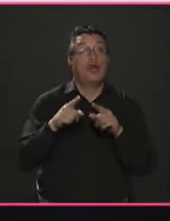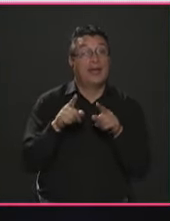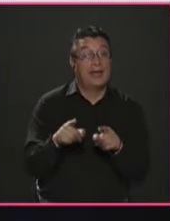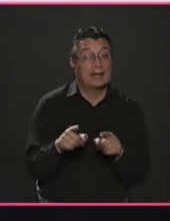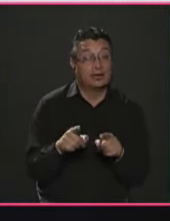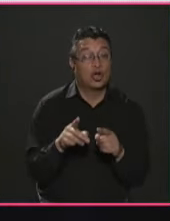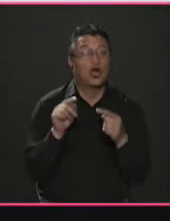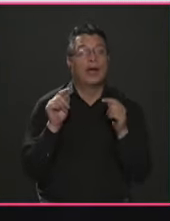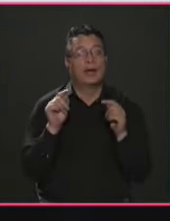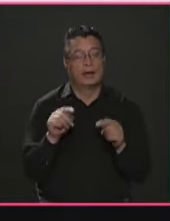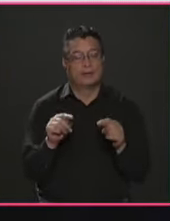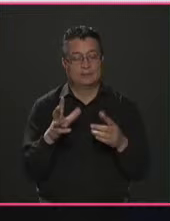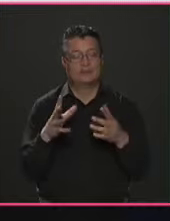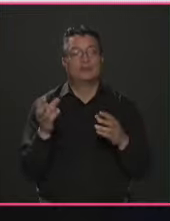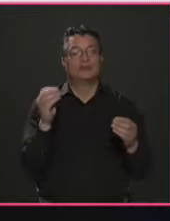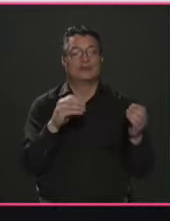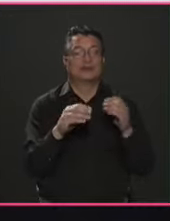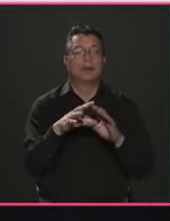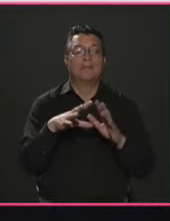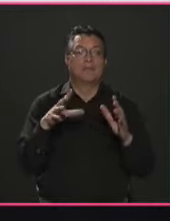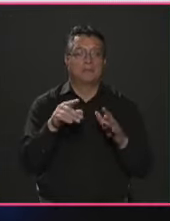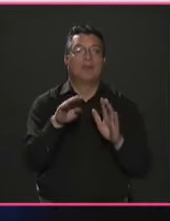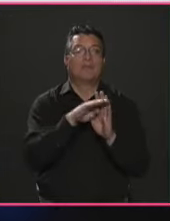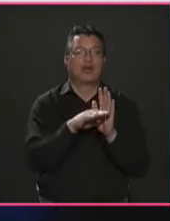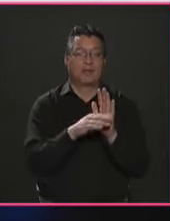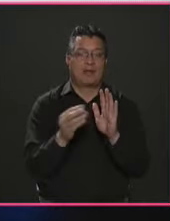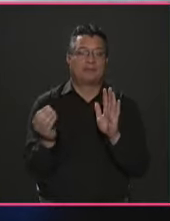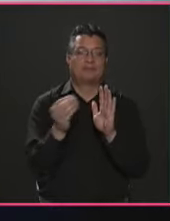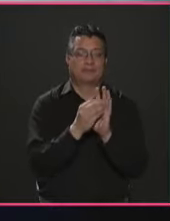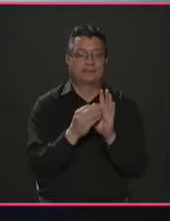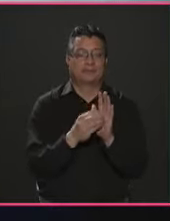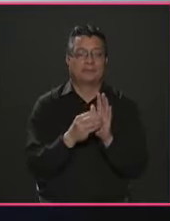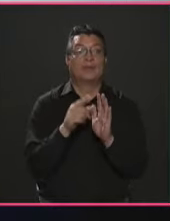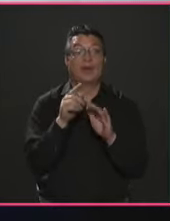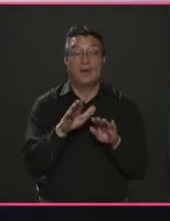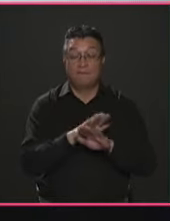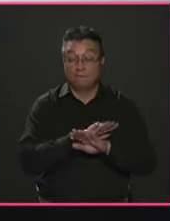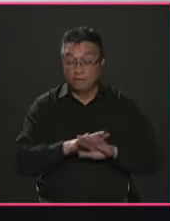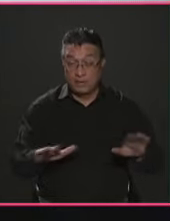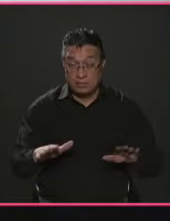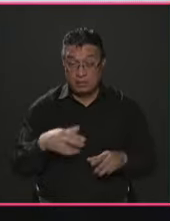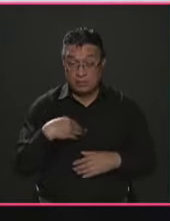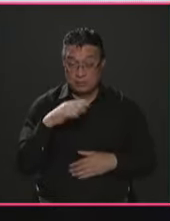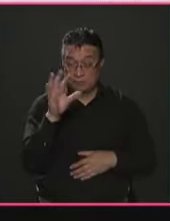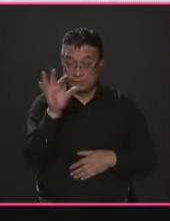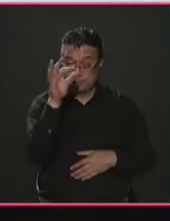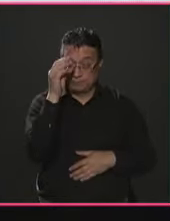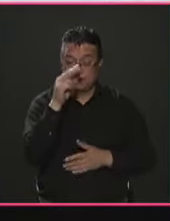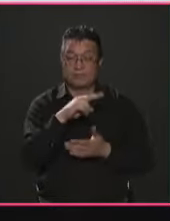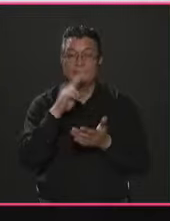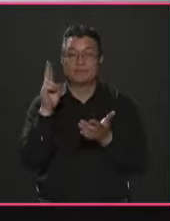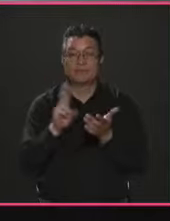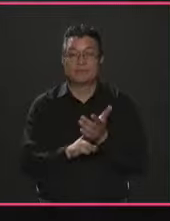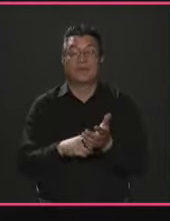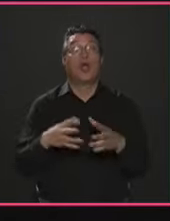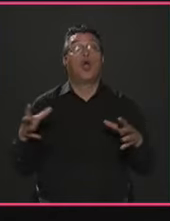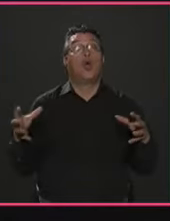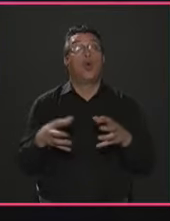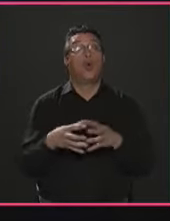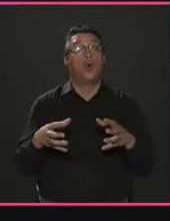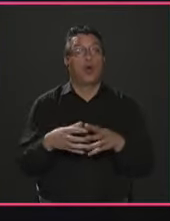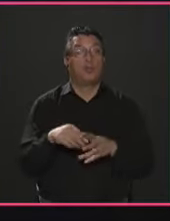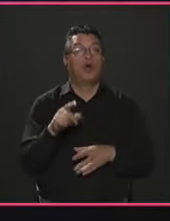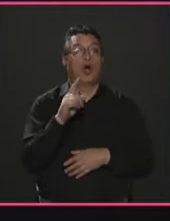eh un instrumento más del programa cuando terminamos esto nos dimos cuenta que efectivamente el grupo que había